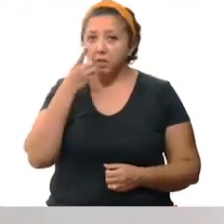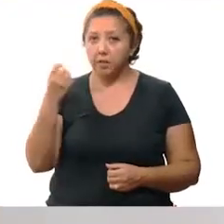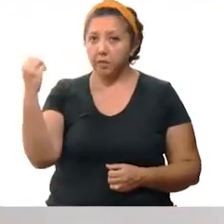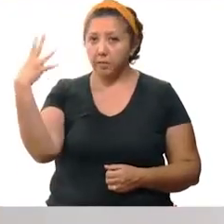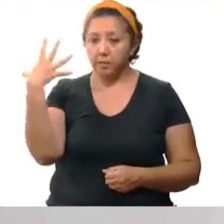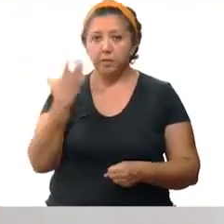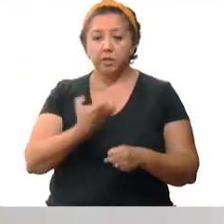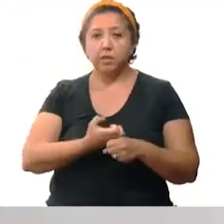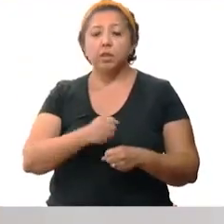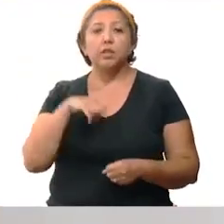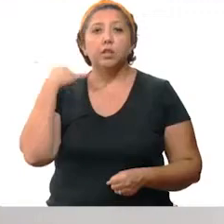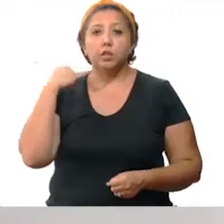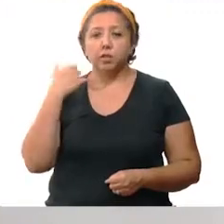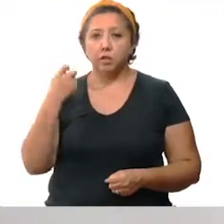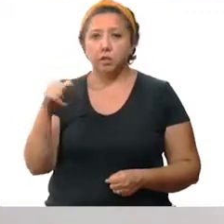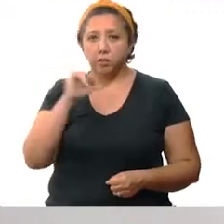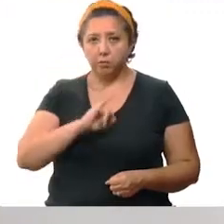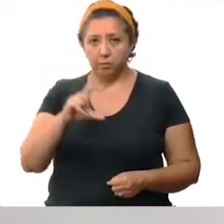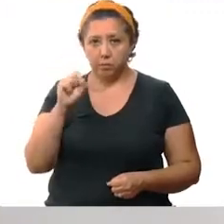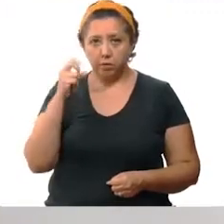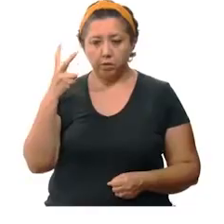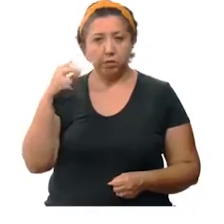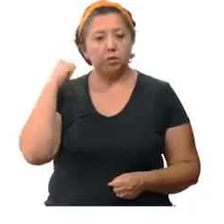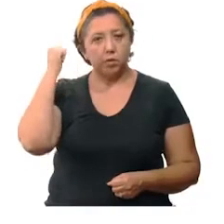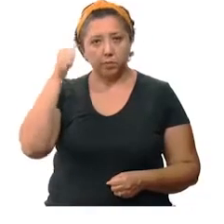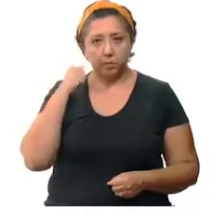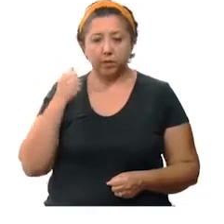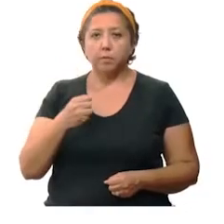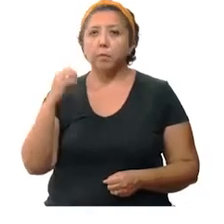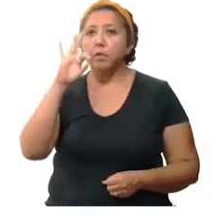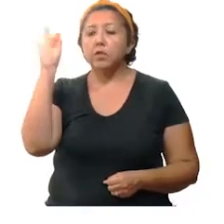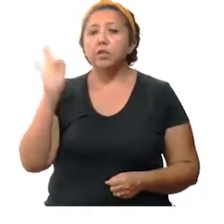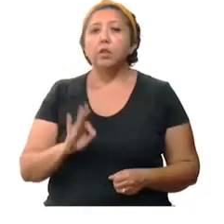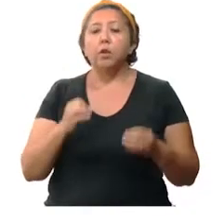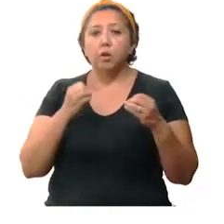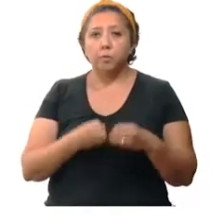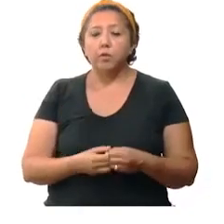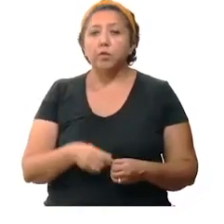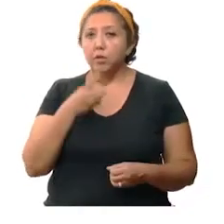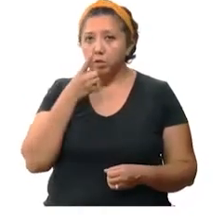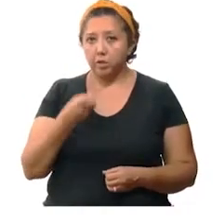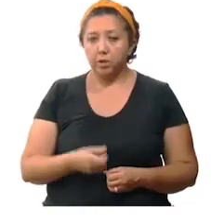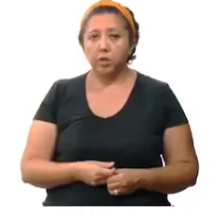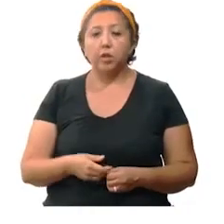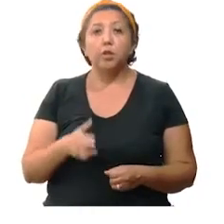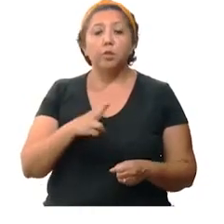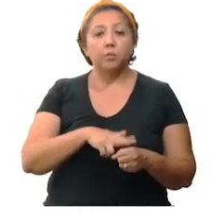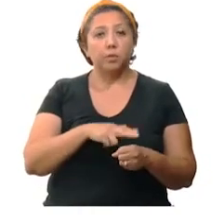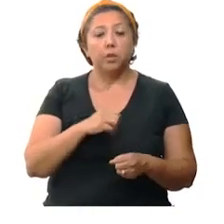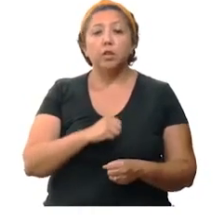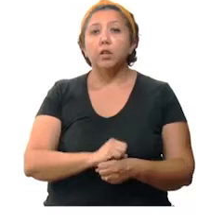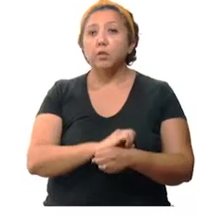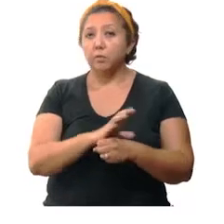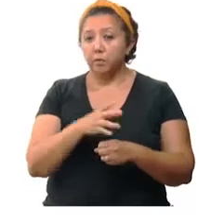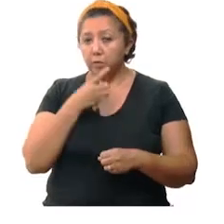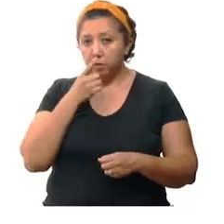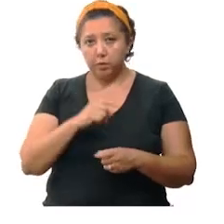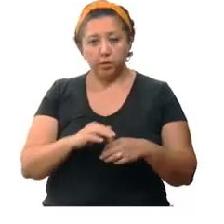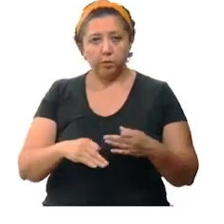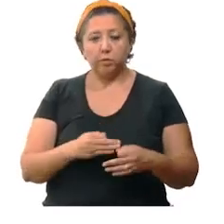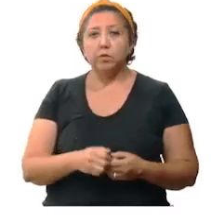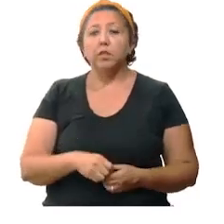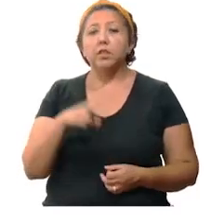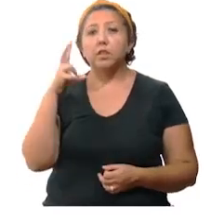indicadores del semáforo estatal de Yucatán este jueves 22 de abril. El porcentaje de ocupación de cuidados intensivos total COVID y no COVID es